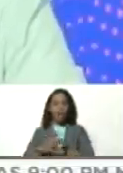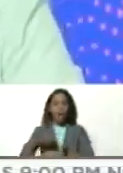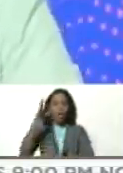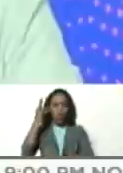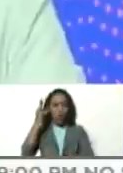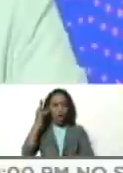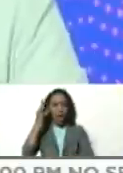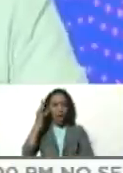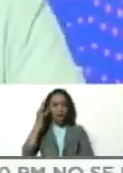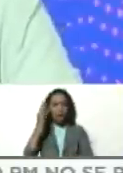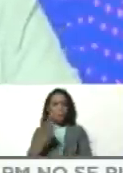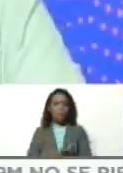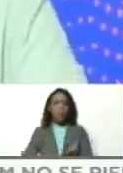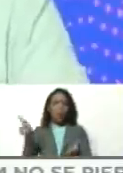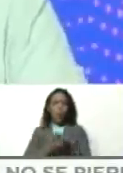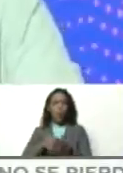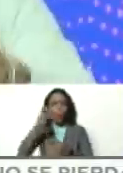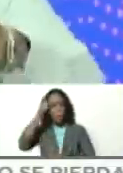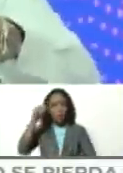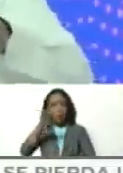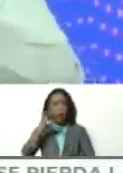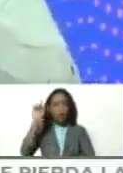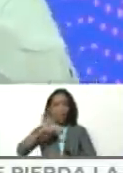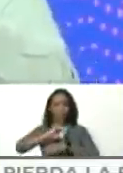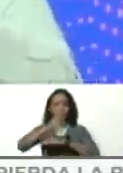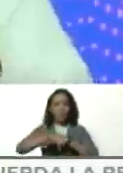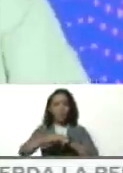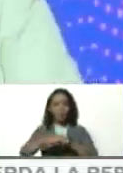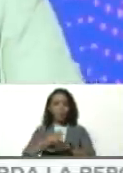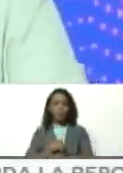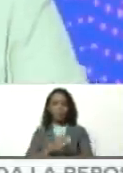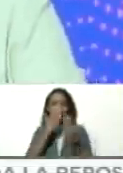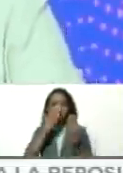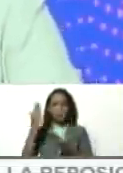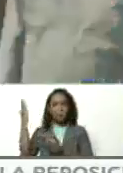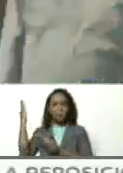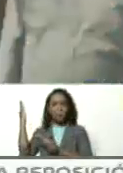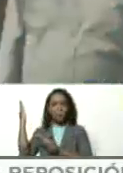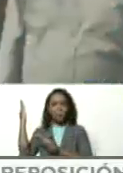gobernadora reelecta del pueblo de Deltamacuro. Adelante.